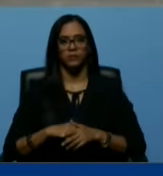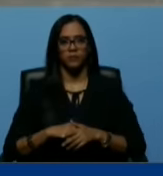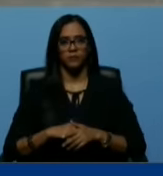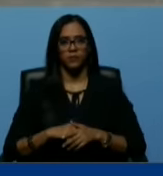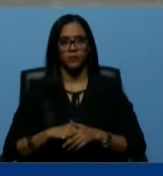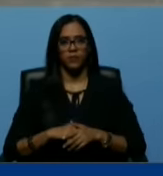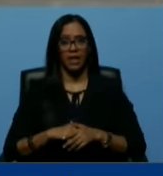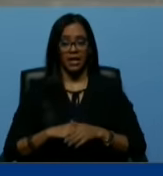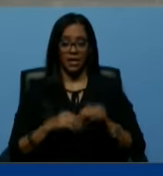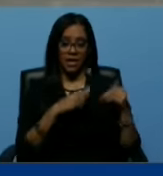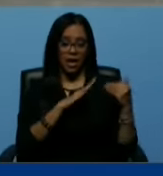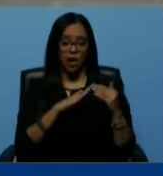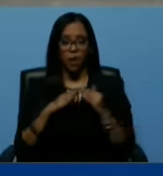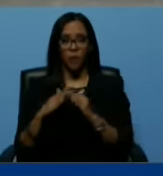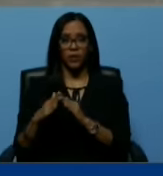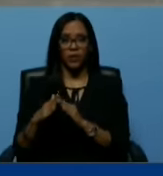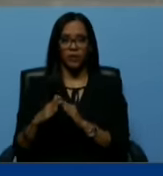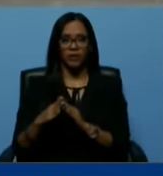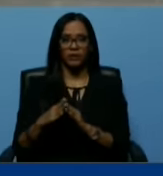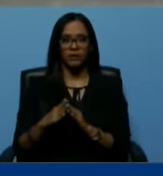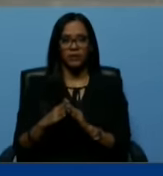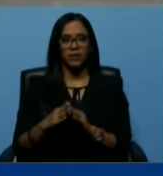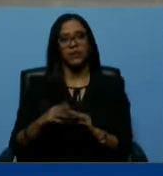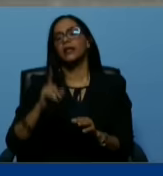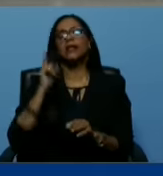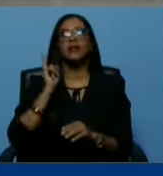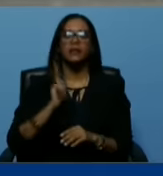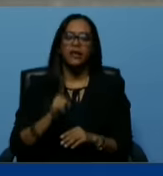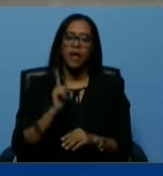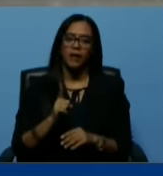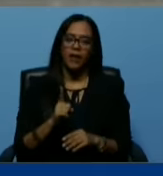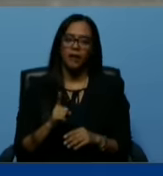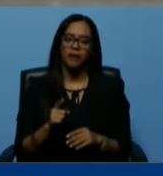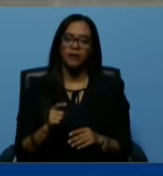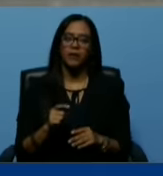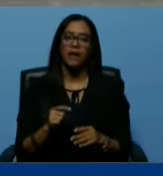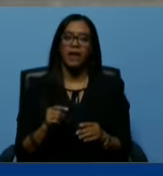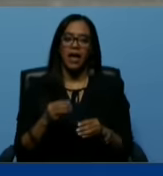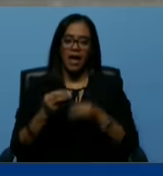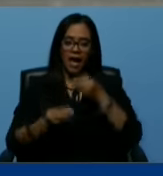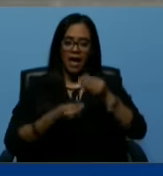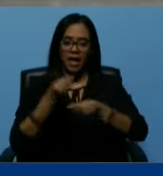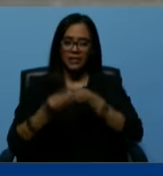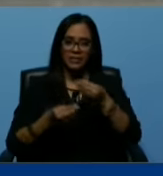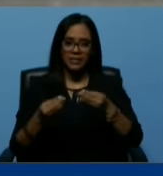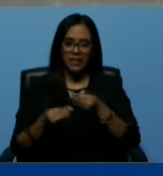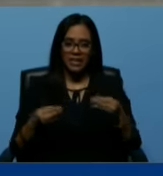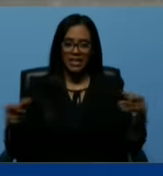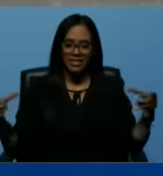1.345. Y la comunidad debe completar el ciclo de asamblea,